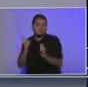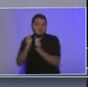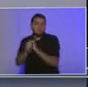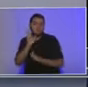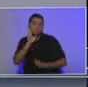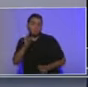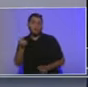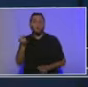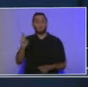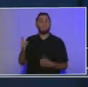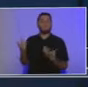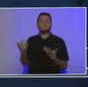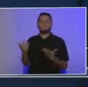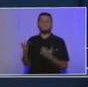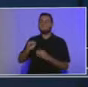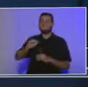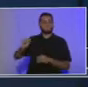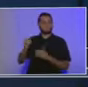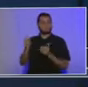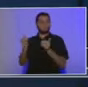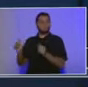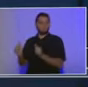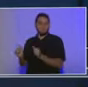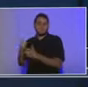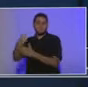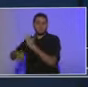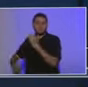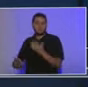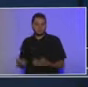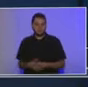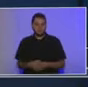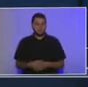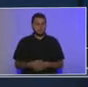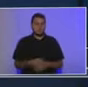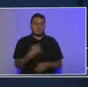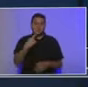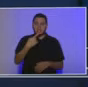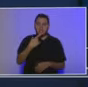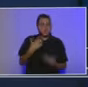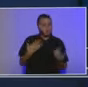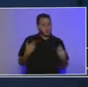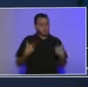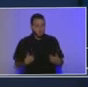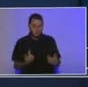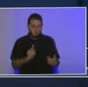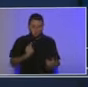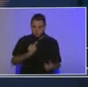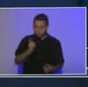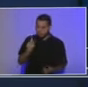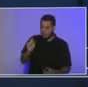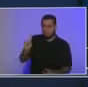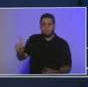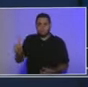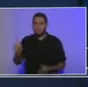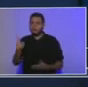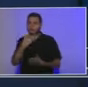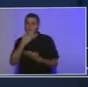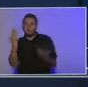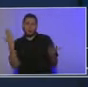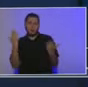diciendo. Que ahí uno se empieza a preocupar, o sea, porque el alcalde dice que fue solo, que no llevaba escolta, que específicamente que nadie armado lo